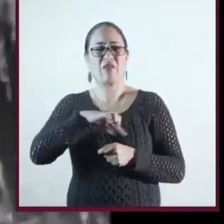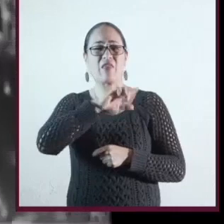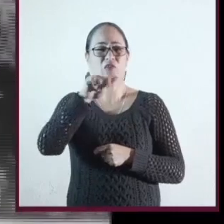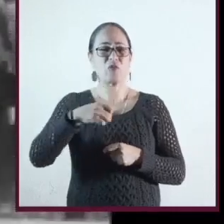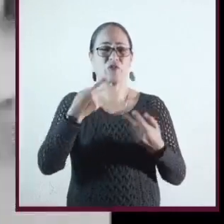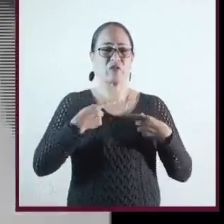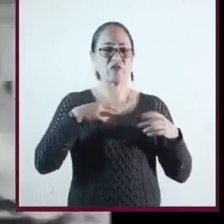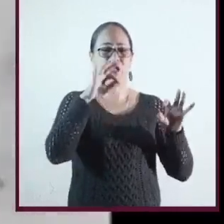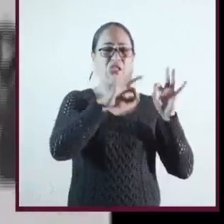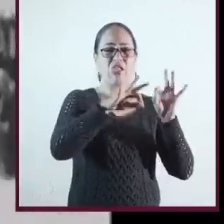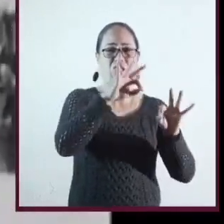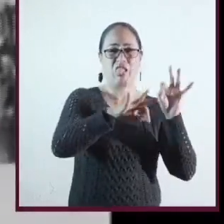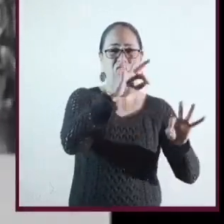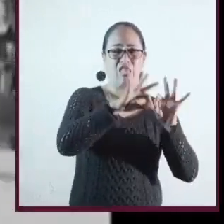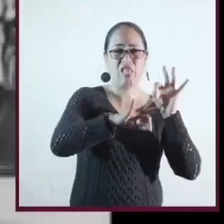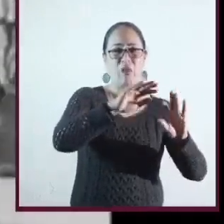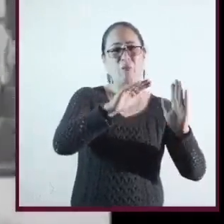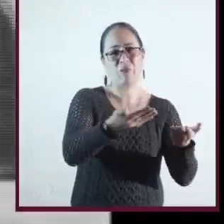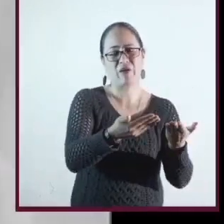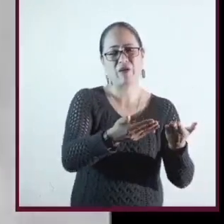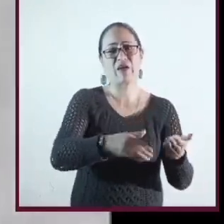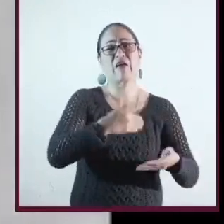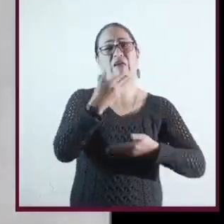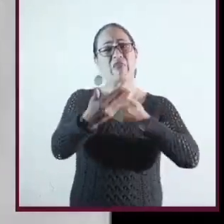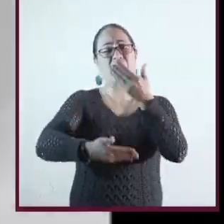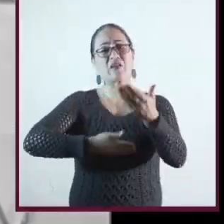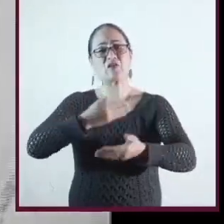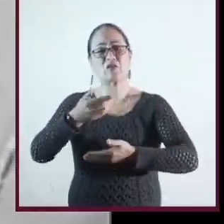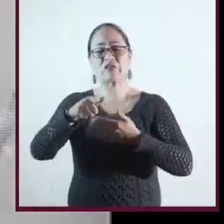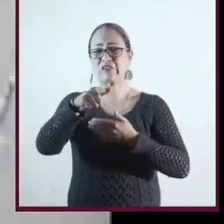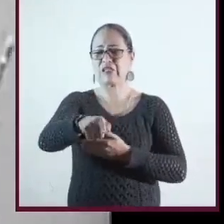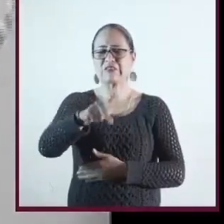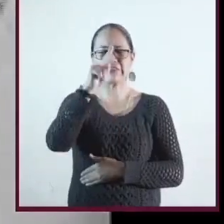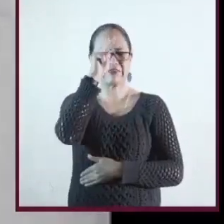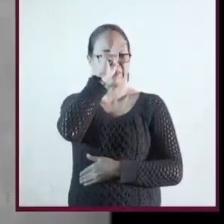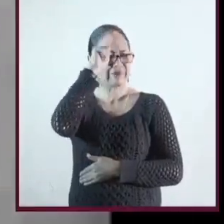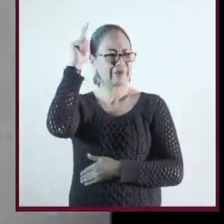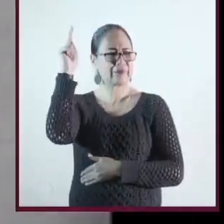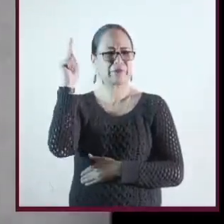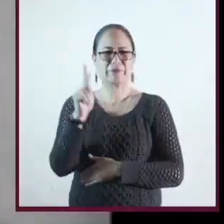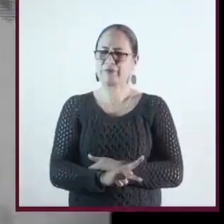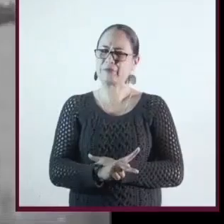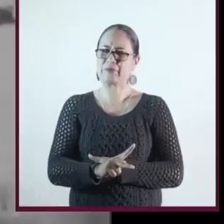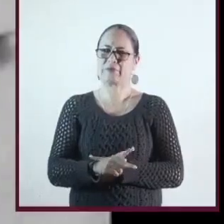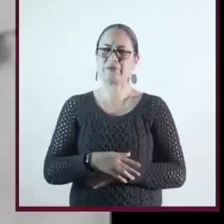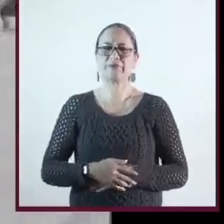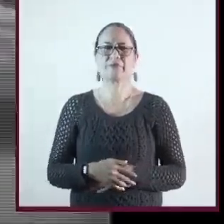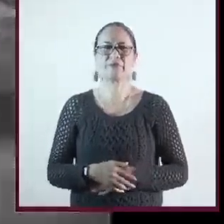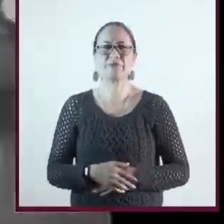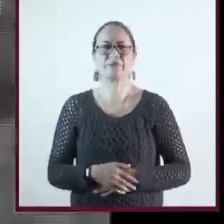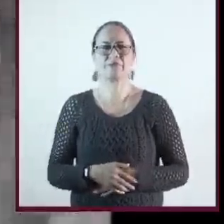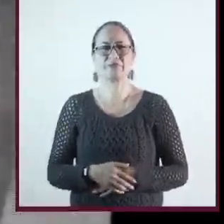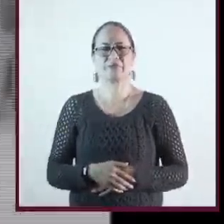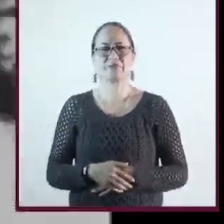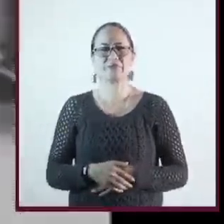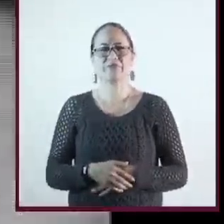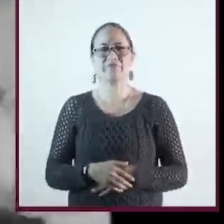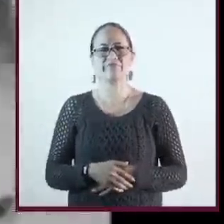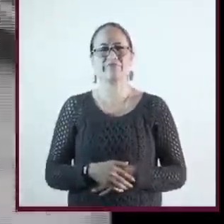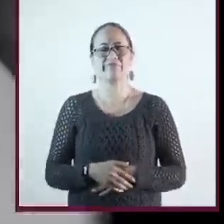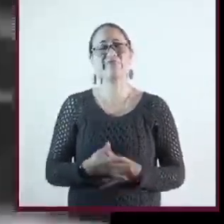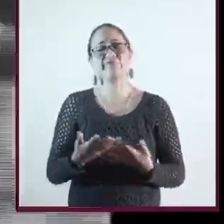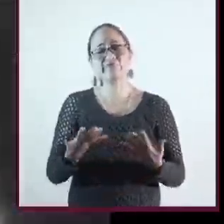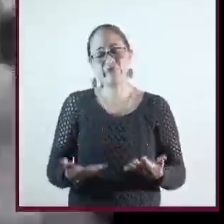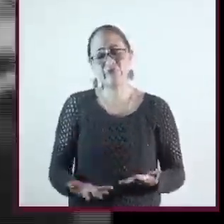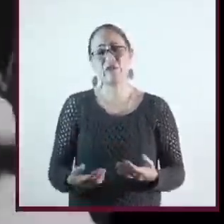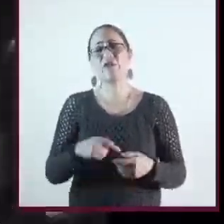destrucción humana que ha tenido la historia. El uso bélico y cruel que se le dio a la radio durante las guerras quedó muy lejos